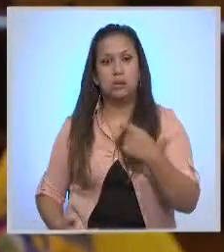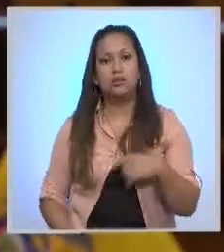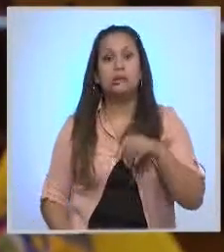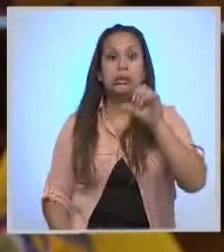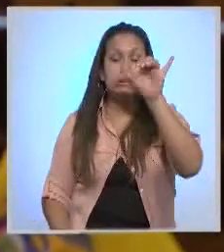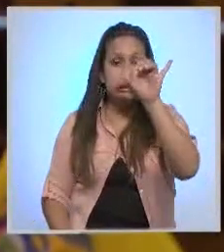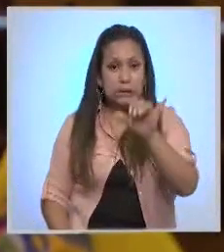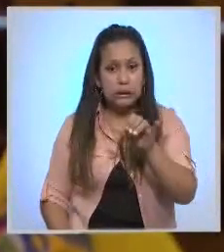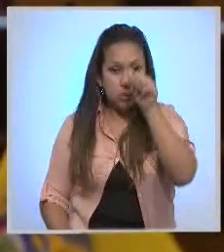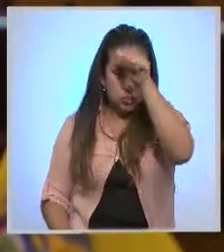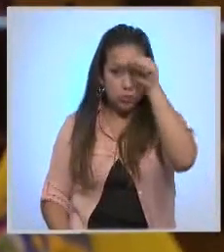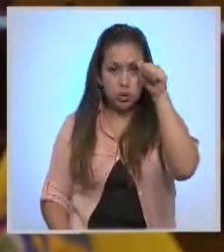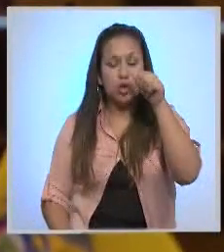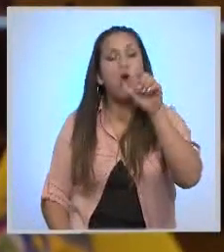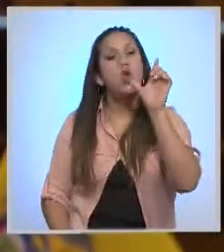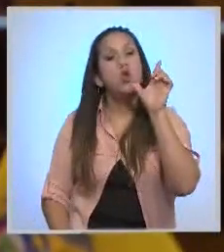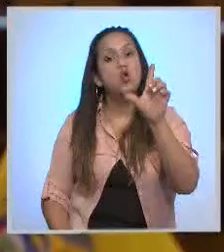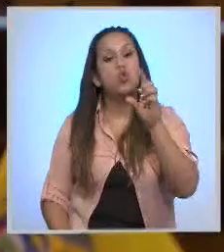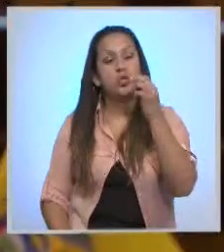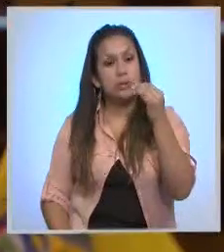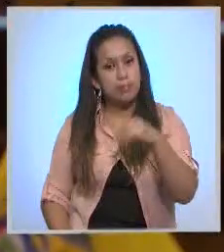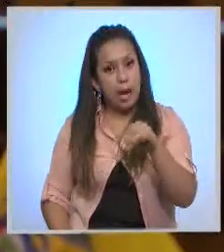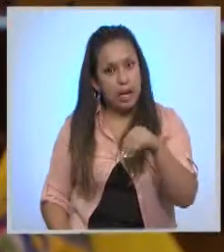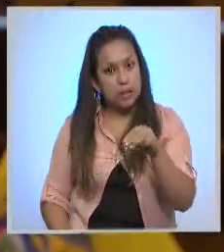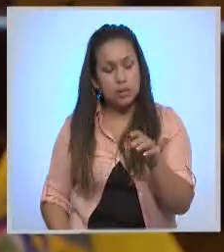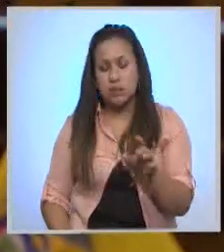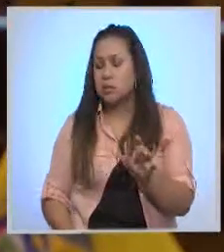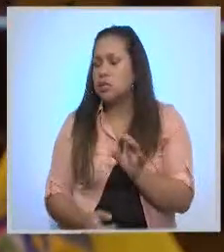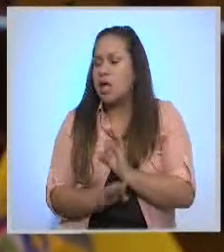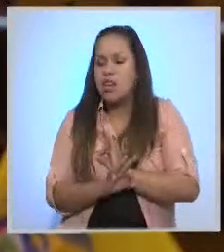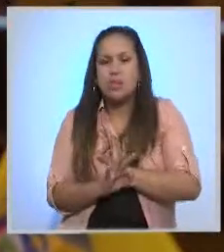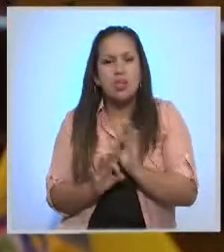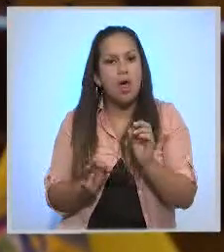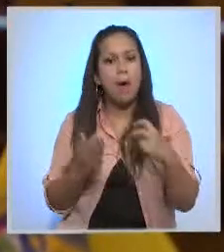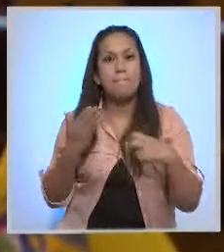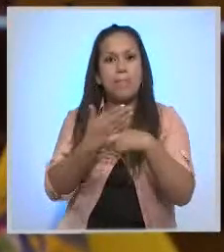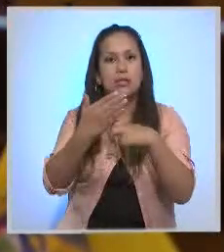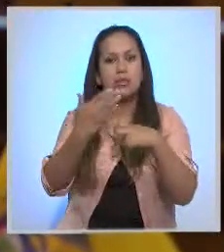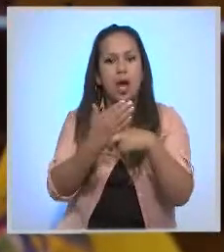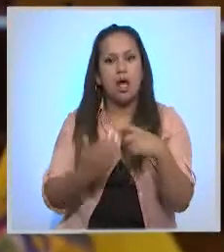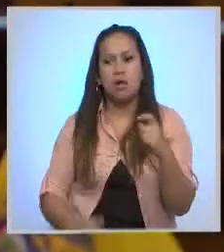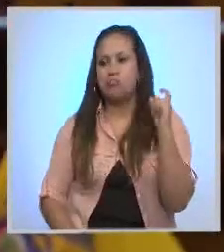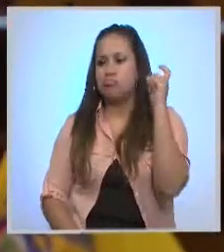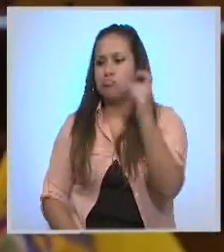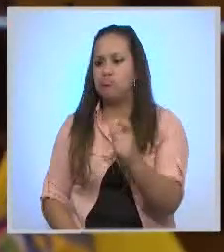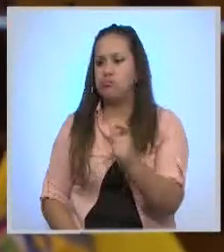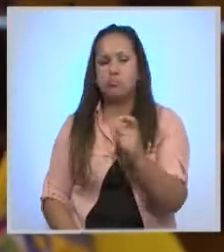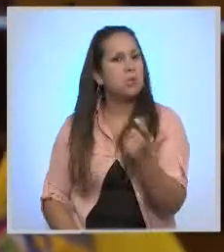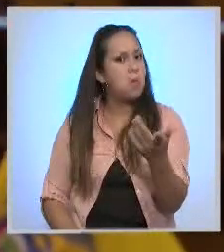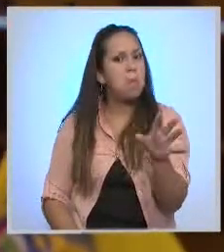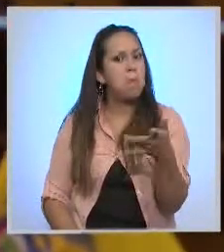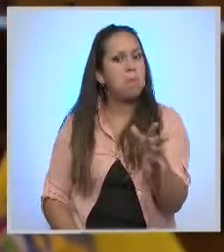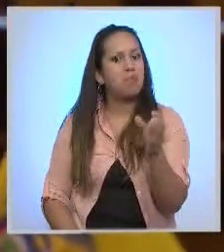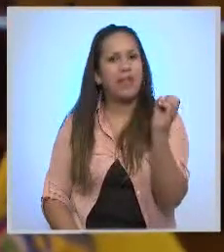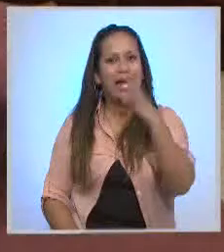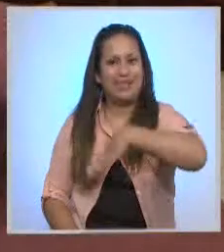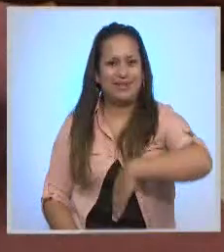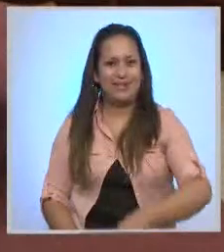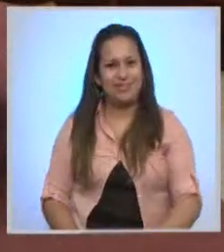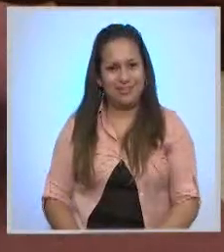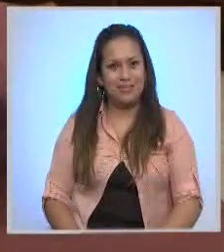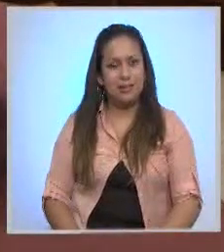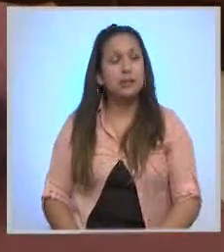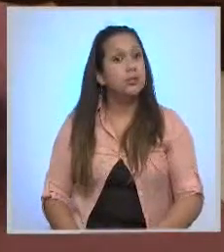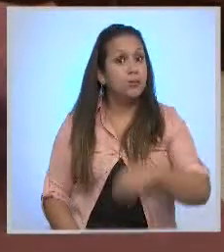el transporte metro la base gratuita es sobre todo en las direcciones que van las actividades y el parque bicentenario lo último el domingo